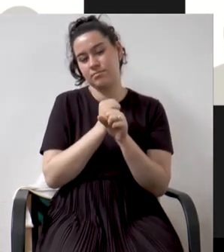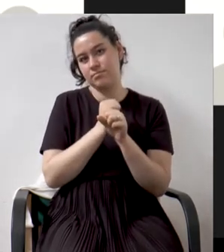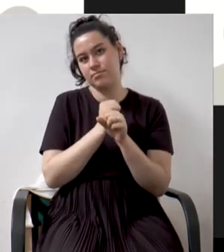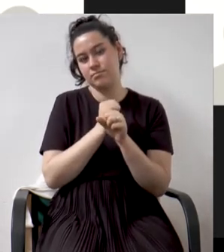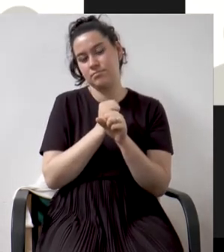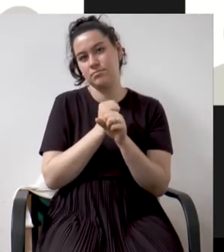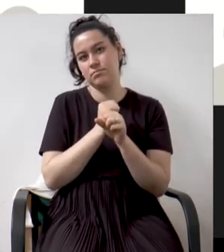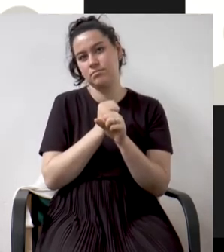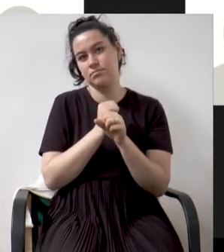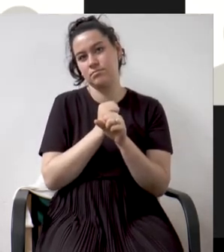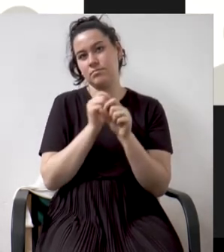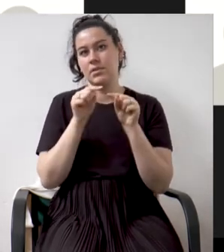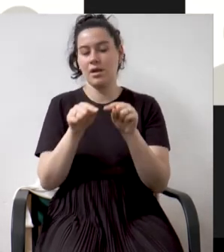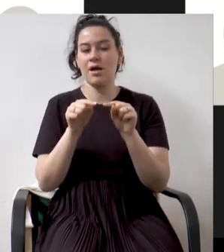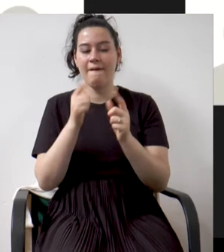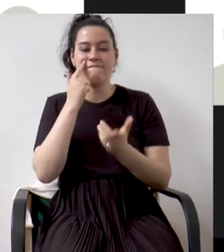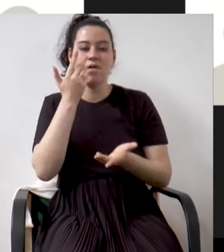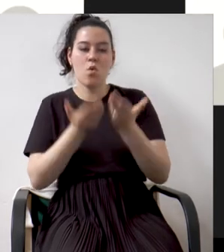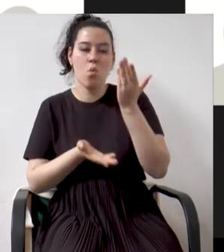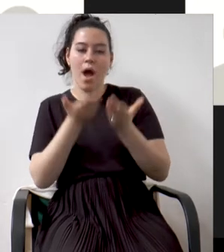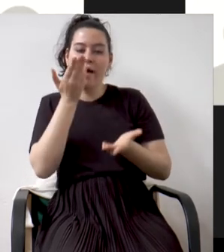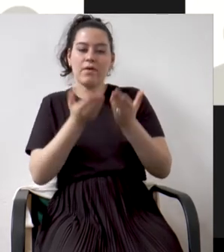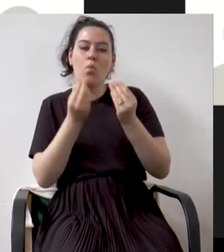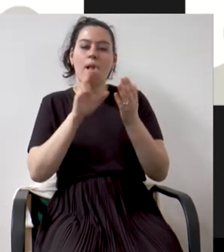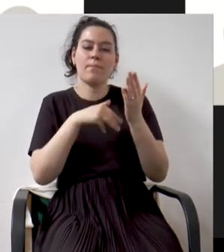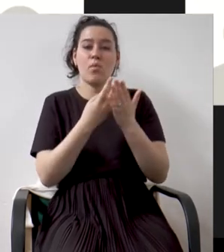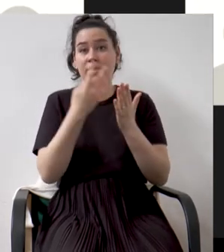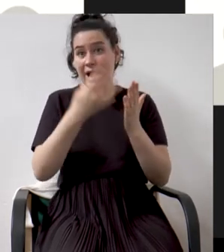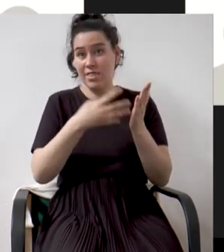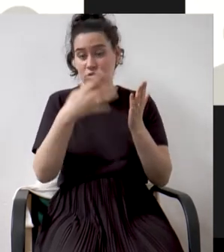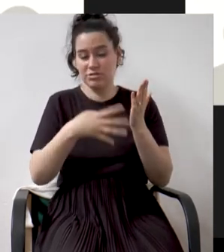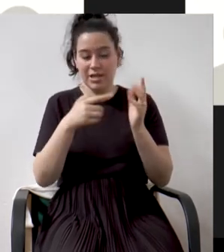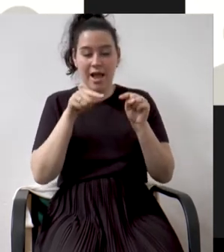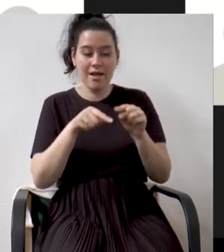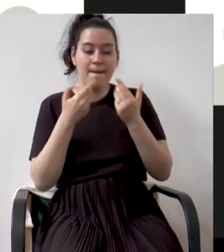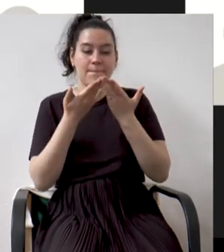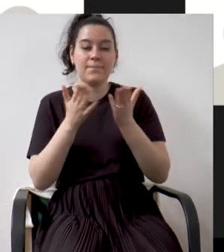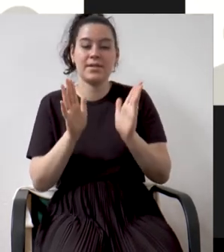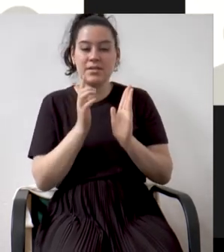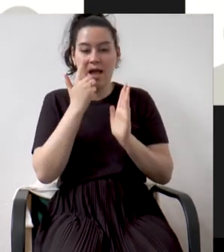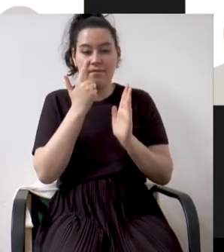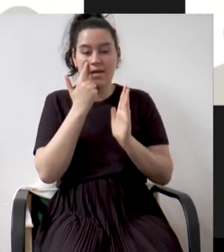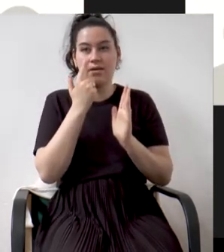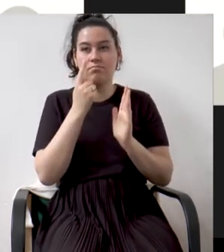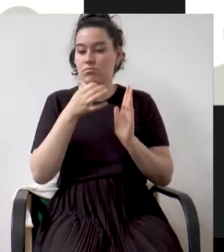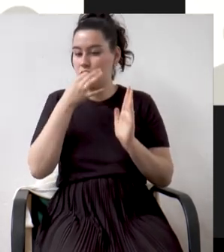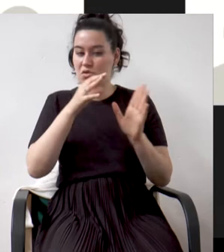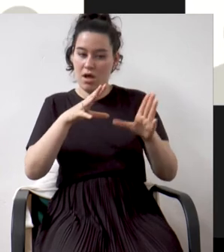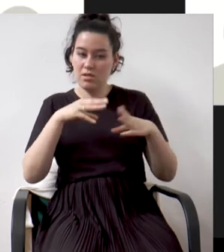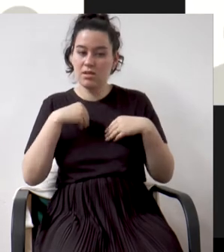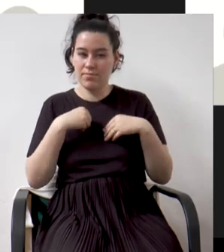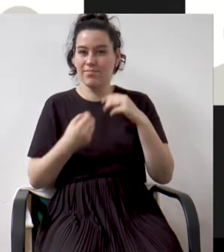CURE, en los cuales se evaluaron las propuestas que estaban y a partir de ahí se informó al Consejo, y es que se